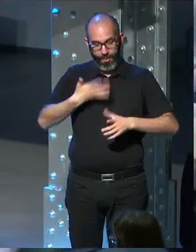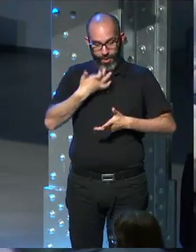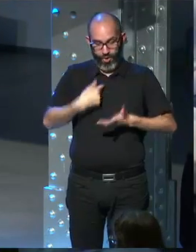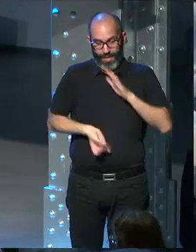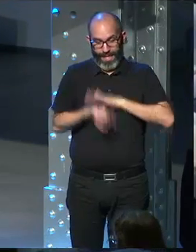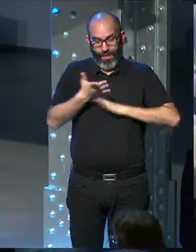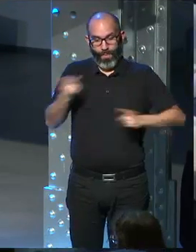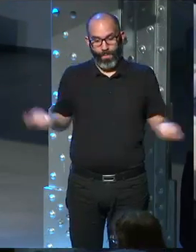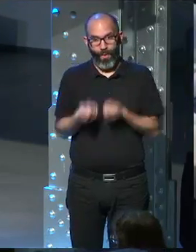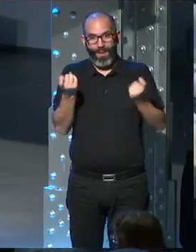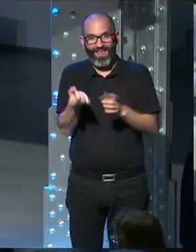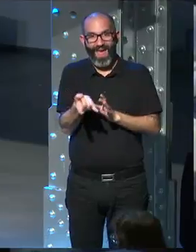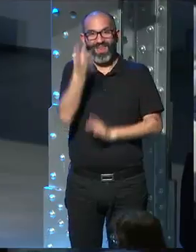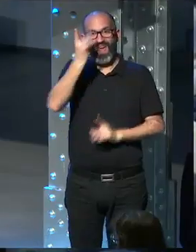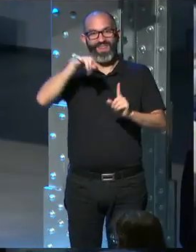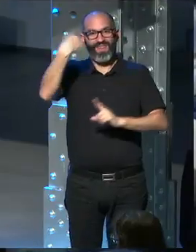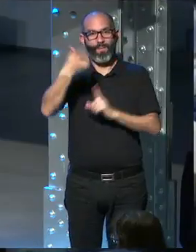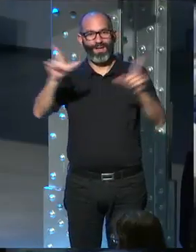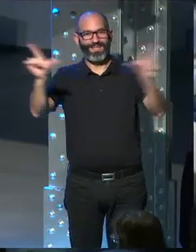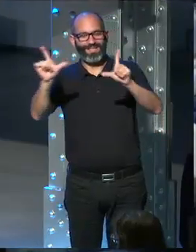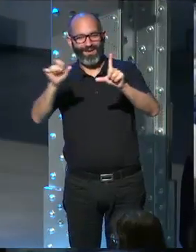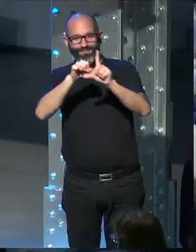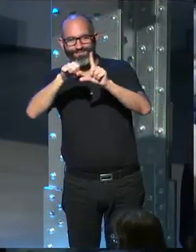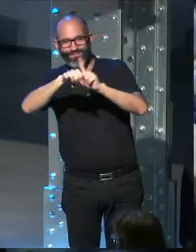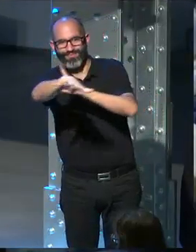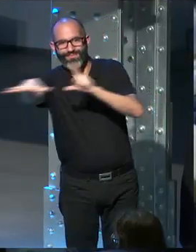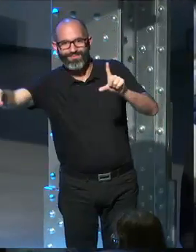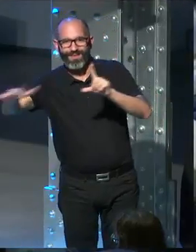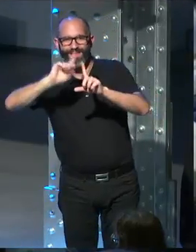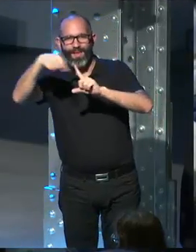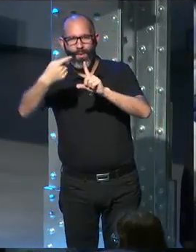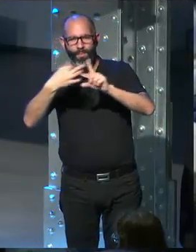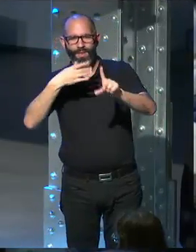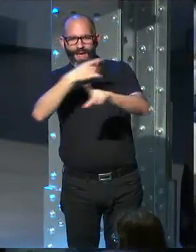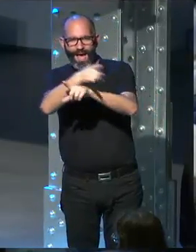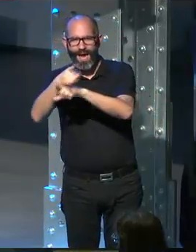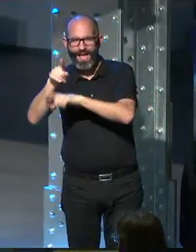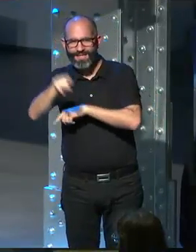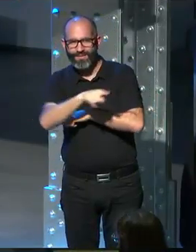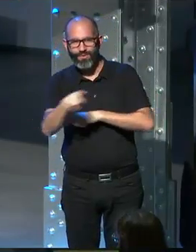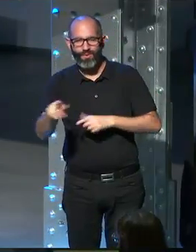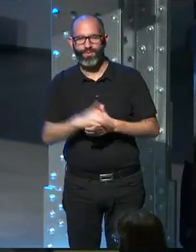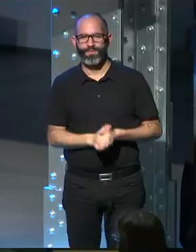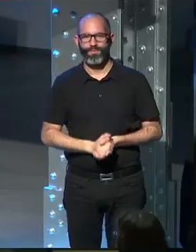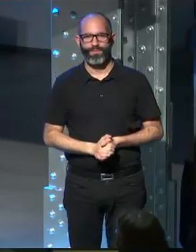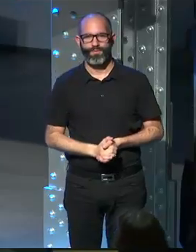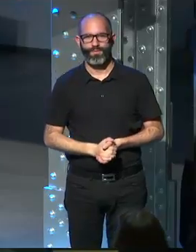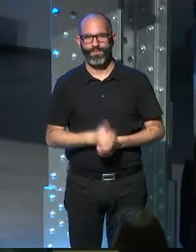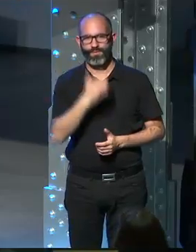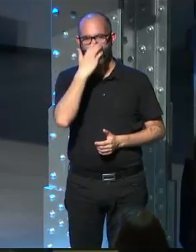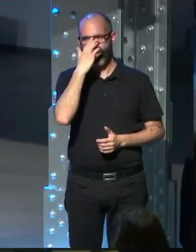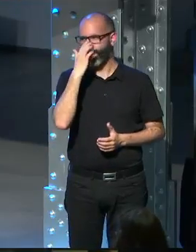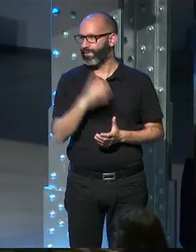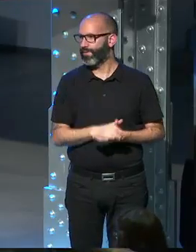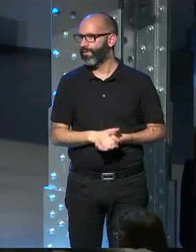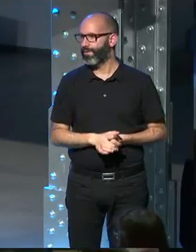algo realmente que lo vemos en pantalla y que nos engañan. Que comentéis un poco eso. Muchas gracias. Pues